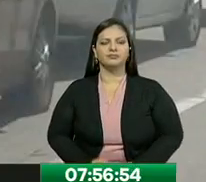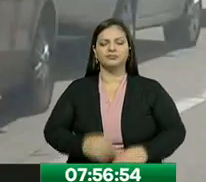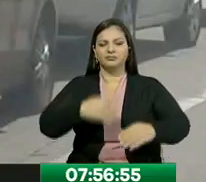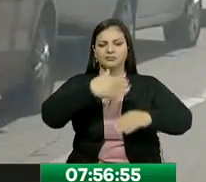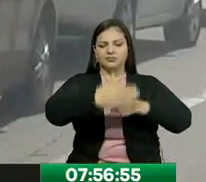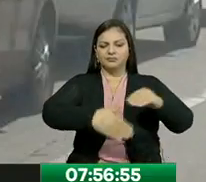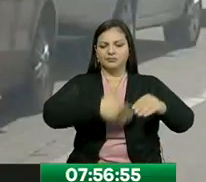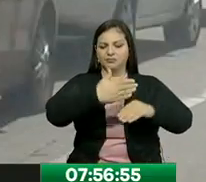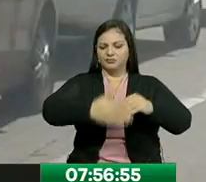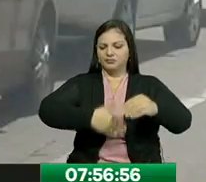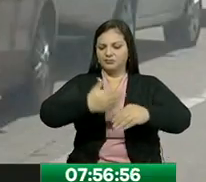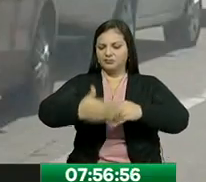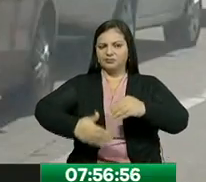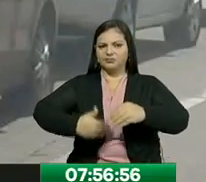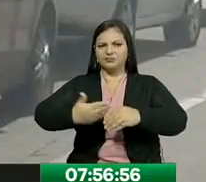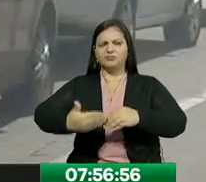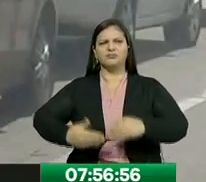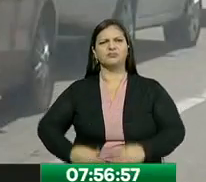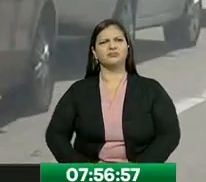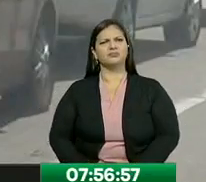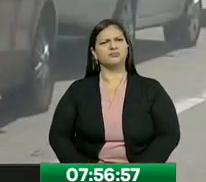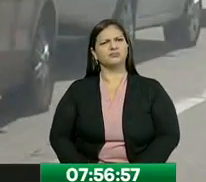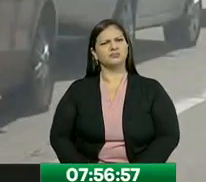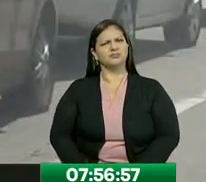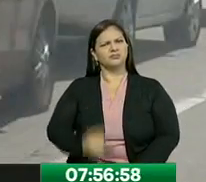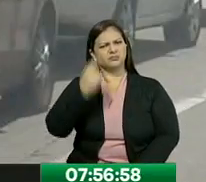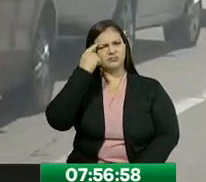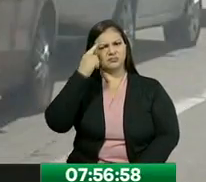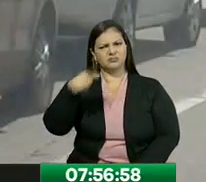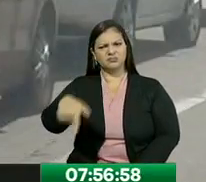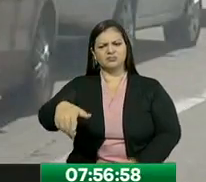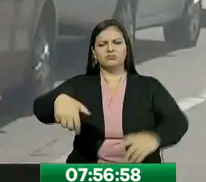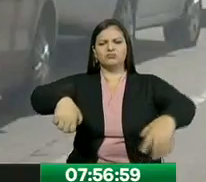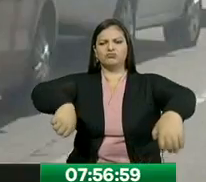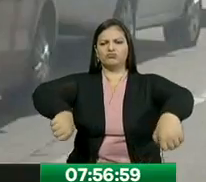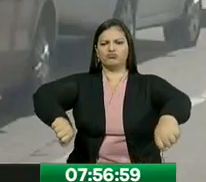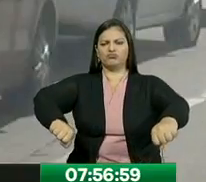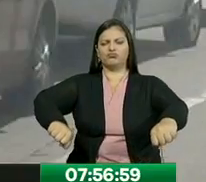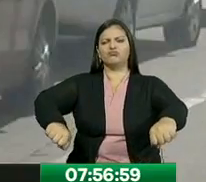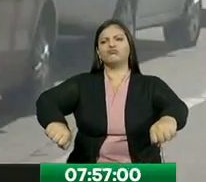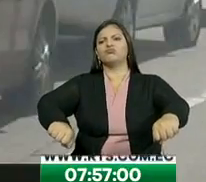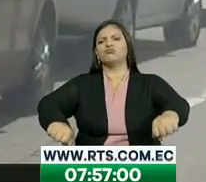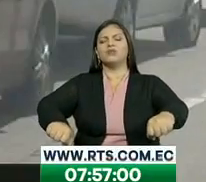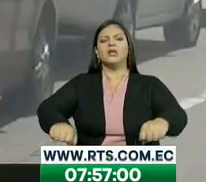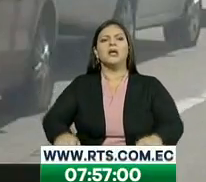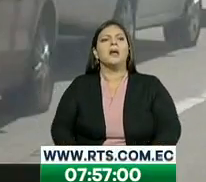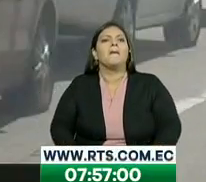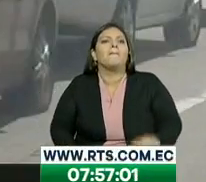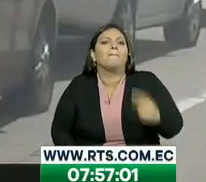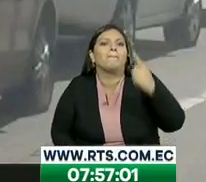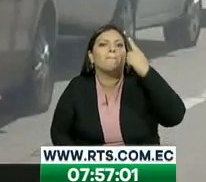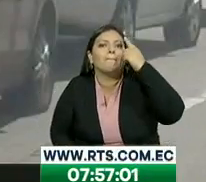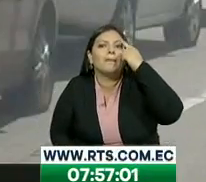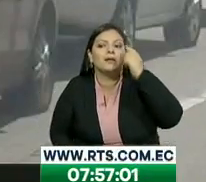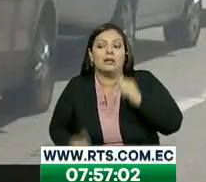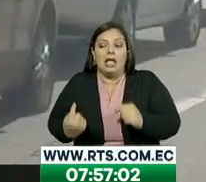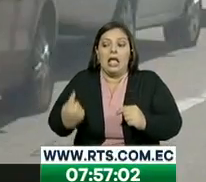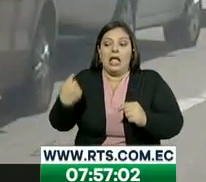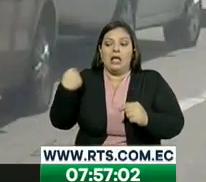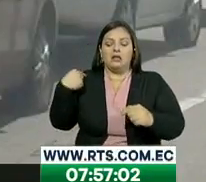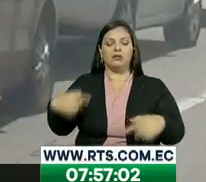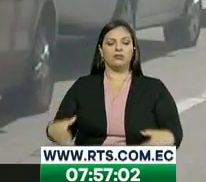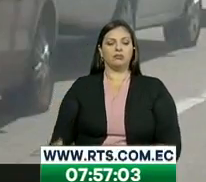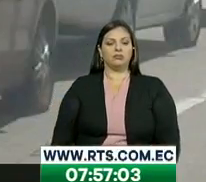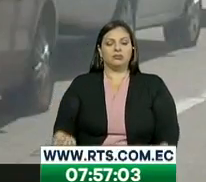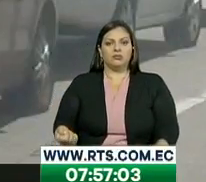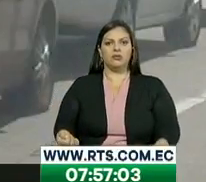¿verdad? Yo me pregunto cómo hace para maniobrar en caso de caer en un bache el acompañante. ¿Por qué? Porque normalmente las manos